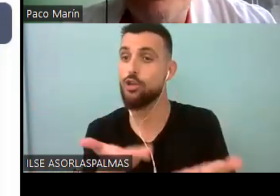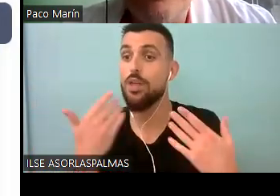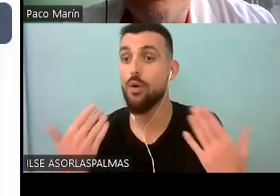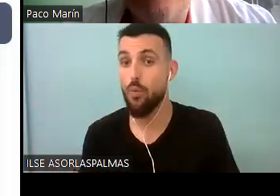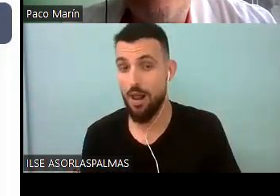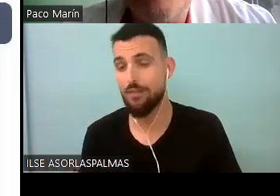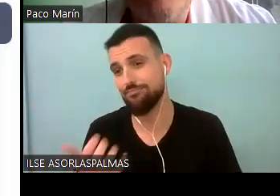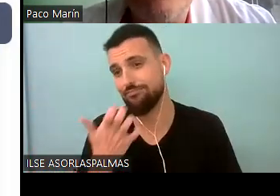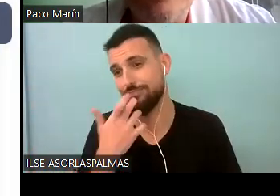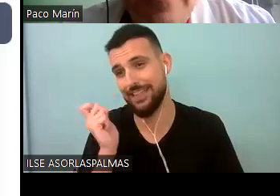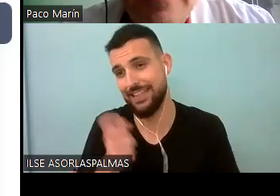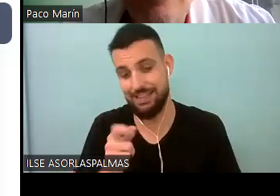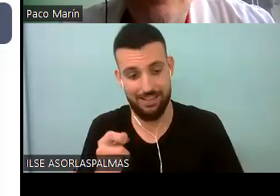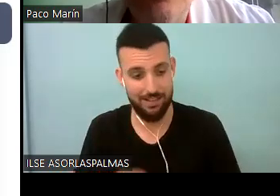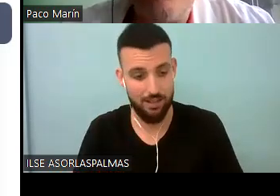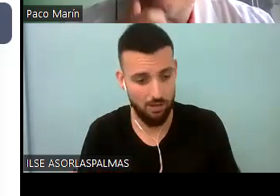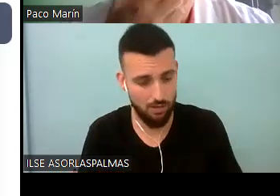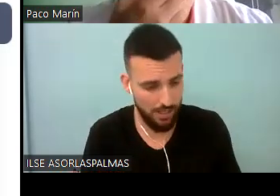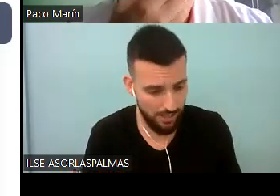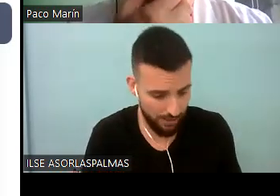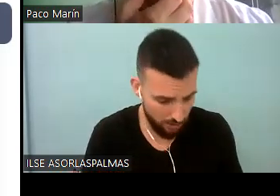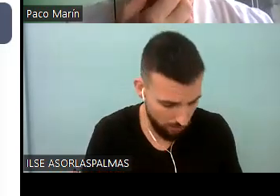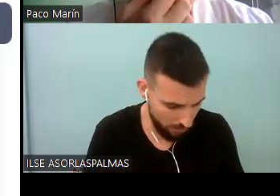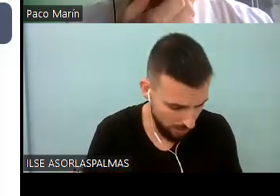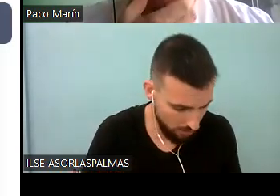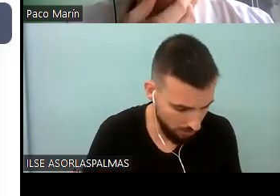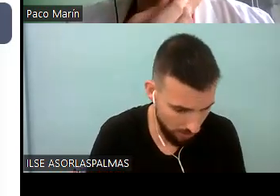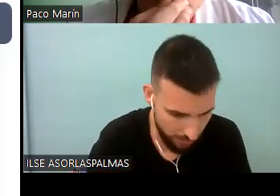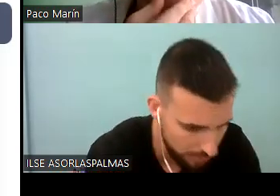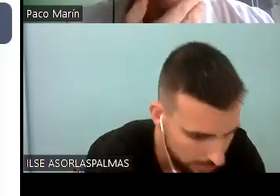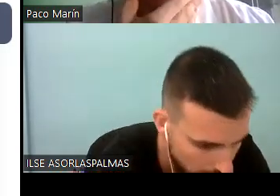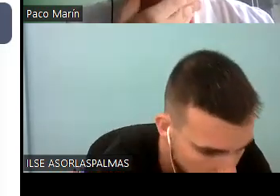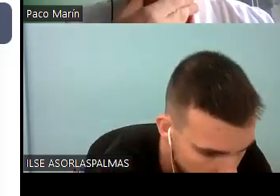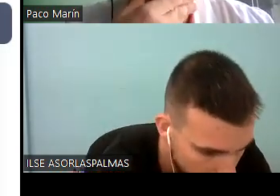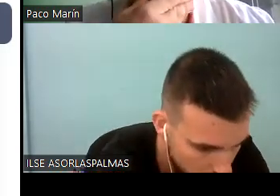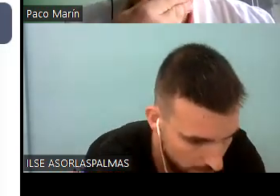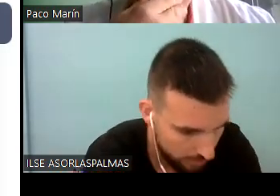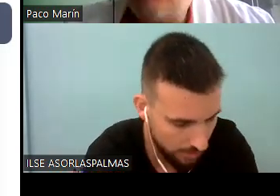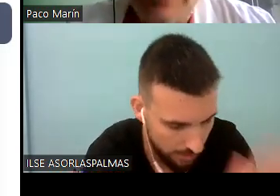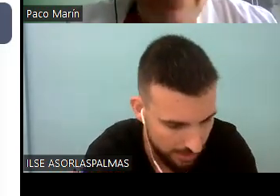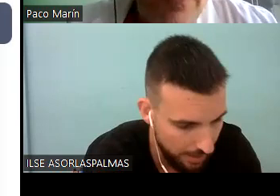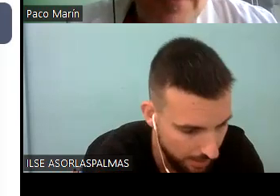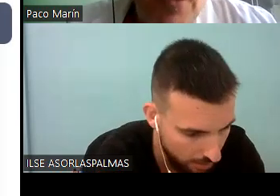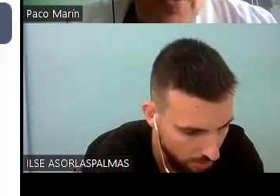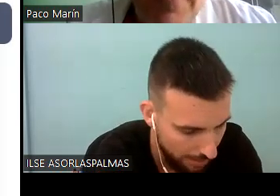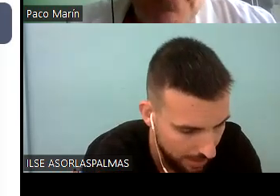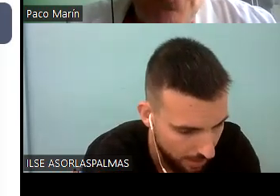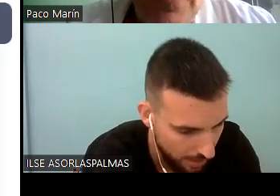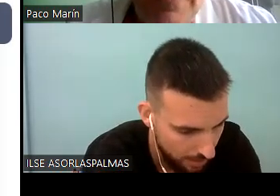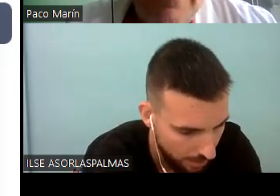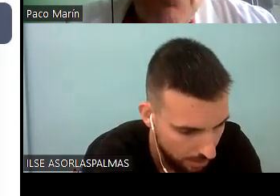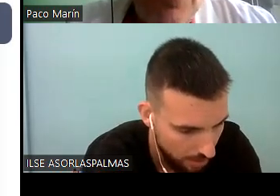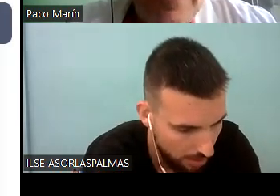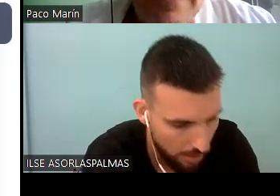antioxidantes, en especial algunos derivados de las xantinas, que son carotenoides, o sea, derivados de la vitamina A, y luego el ejercicio físico, que